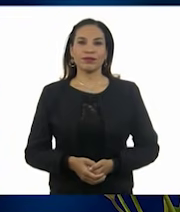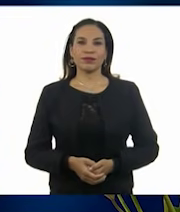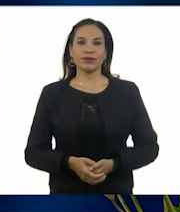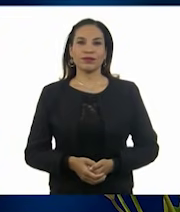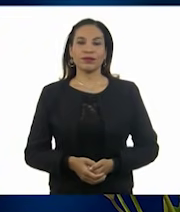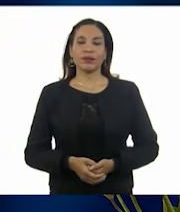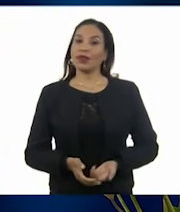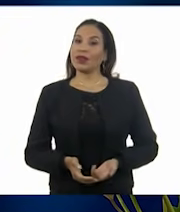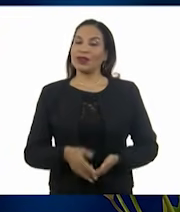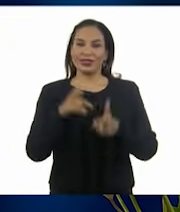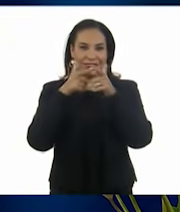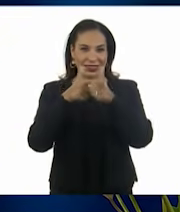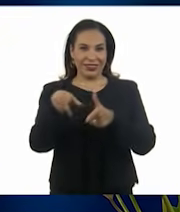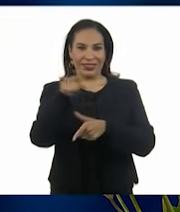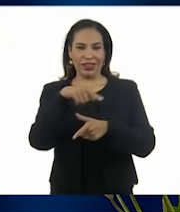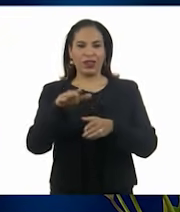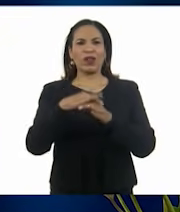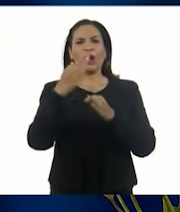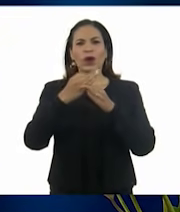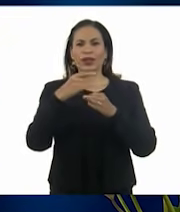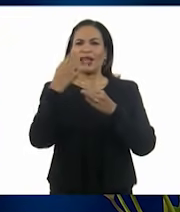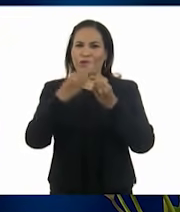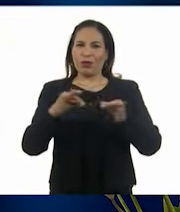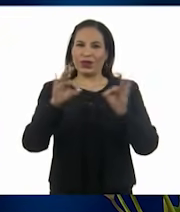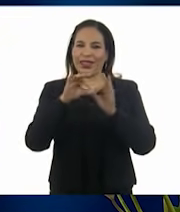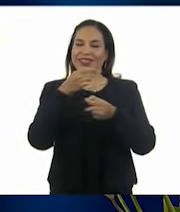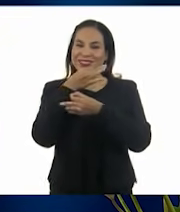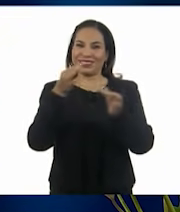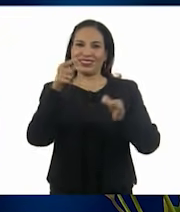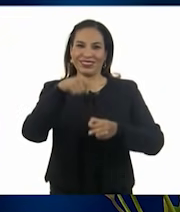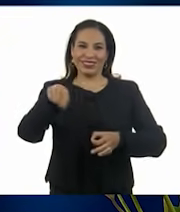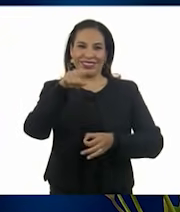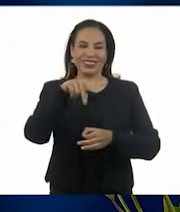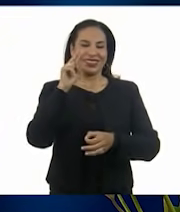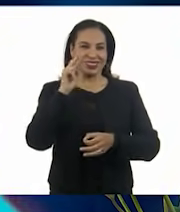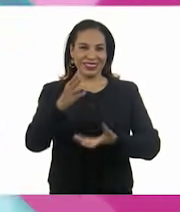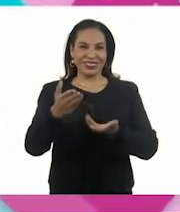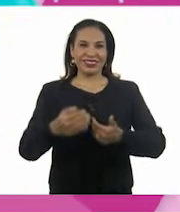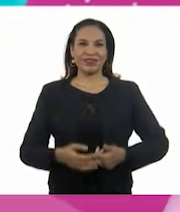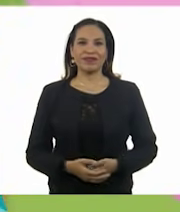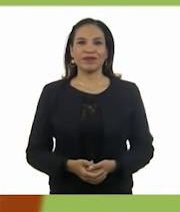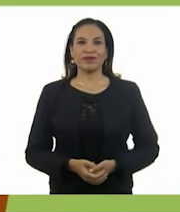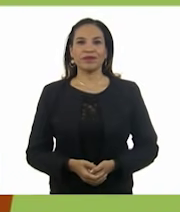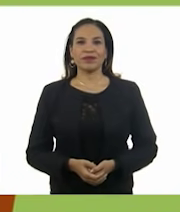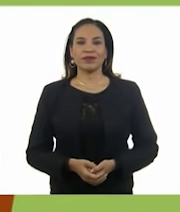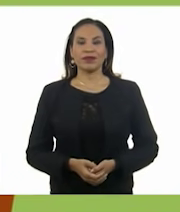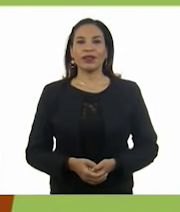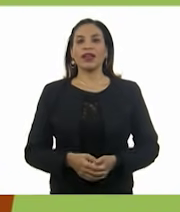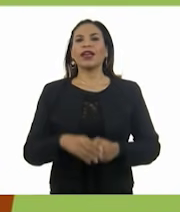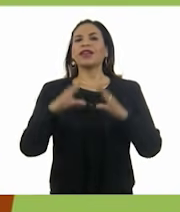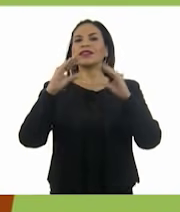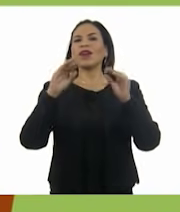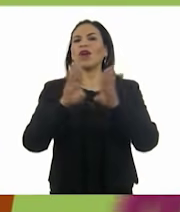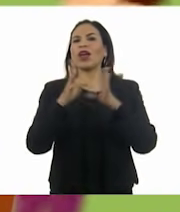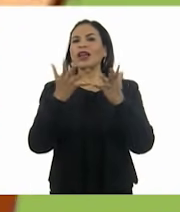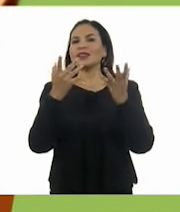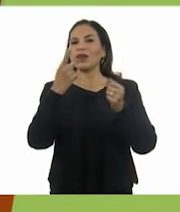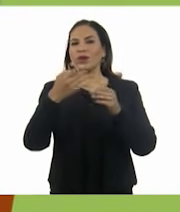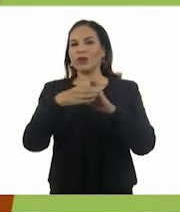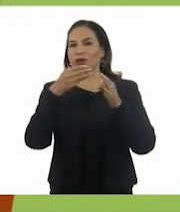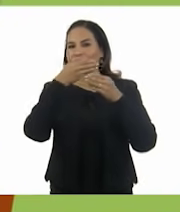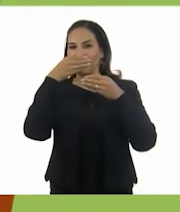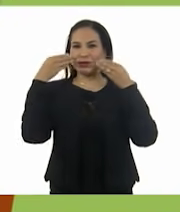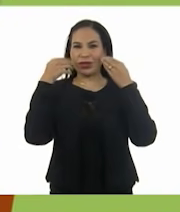Y no se muevan de su lugar, porque tenemos algo muy importante para ustedes. ¡Acompáñenos! Te enseñaremos cómo armar un